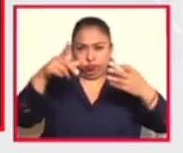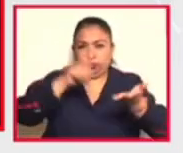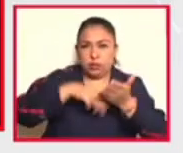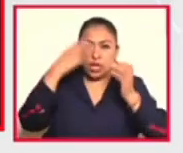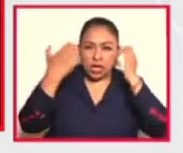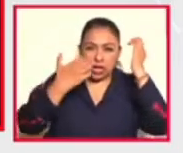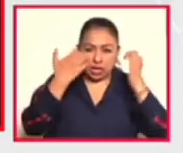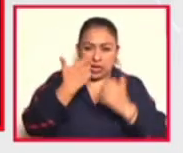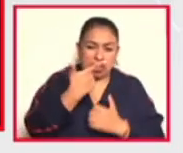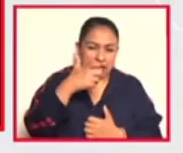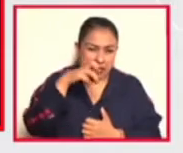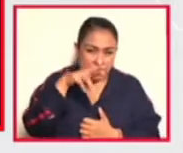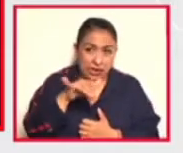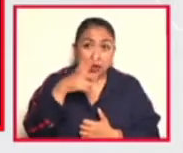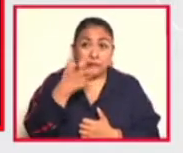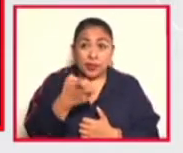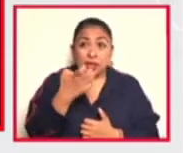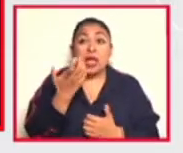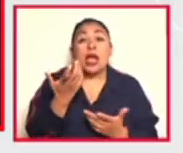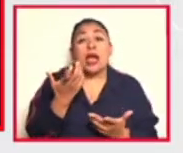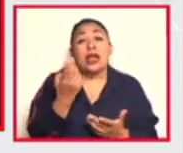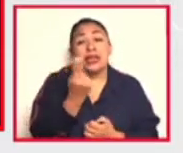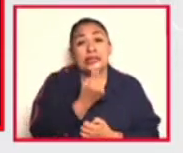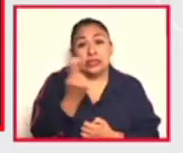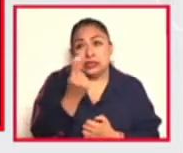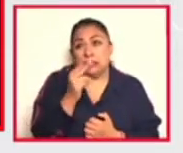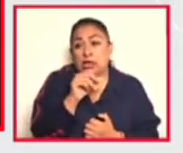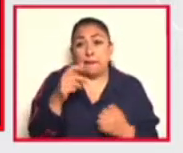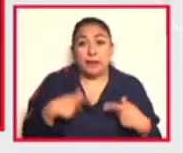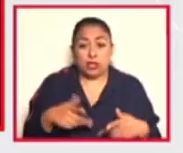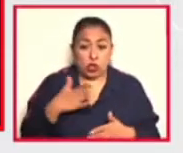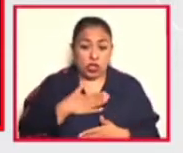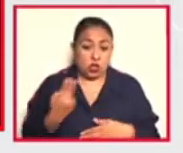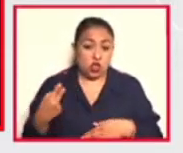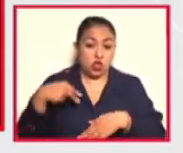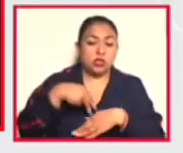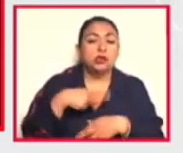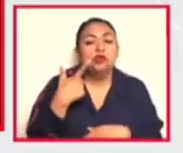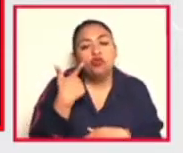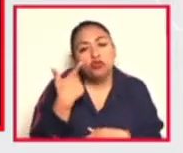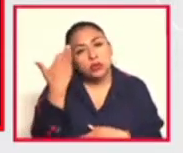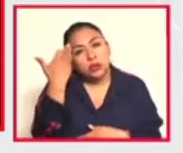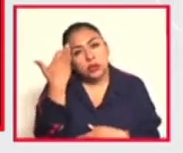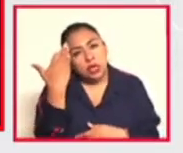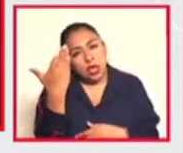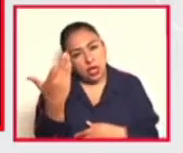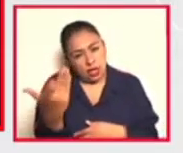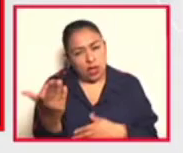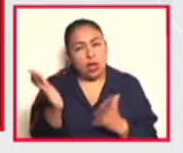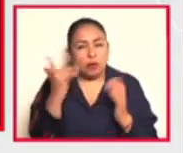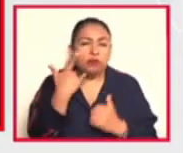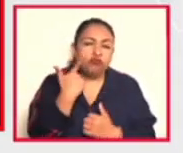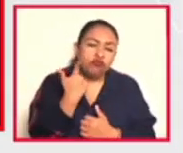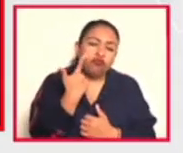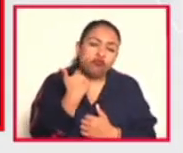esa parte de la exposición requiere al espectador que le dedique un tiempo, ¿no?,